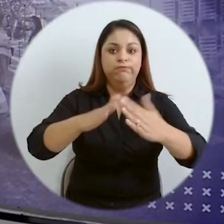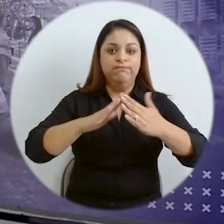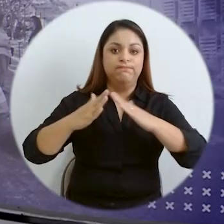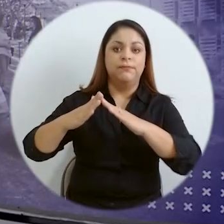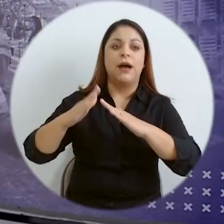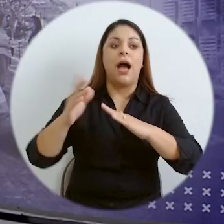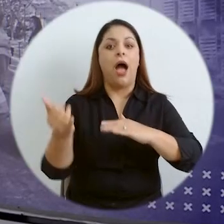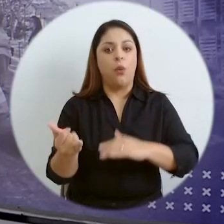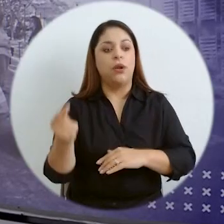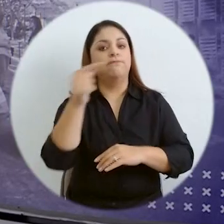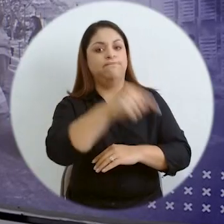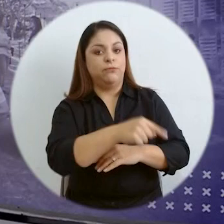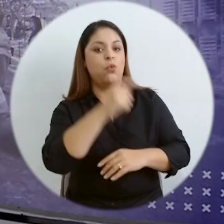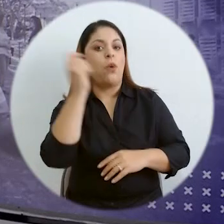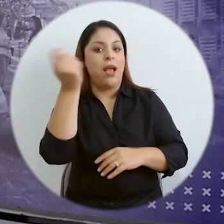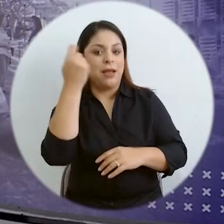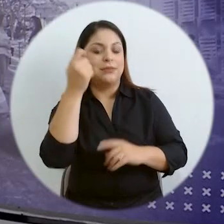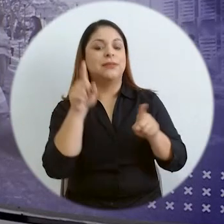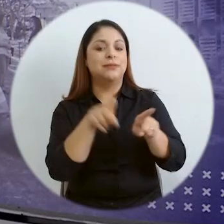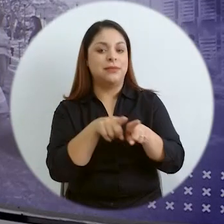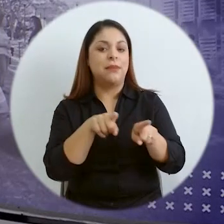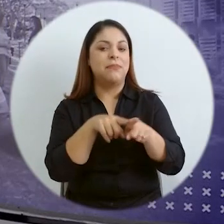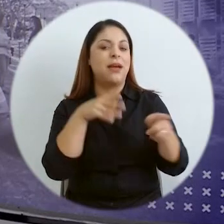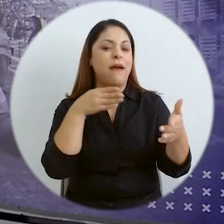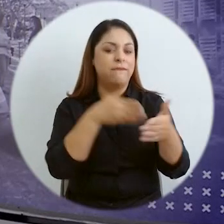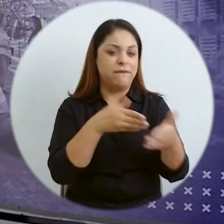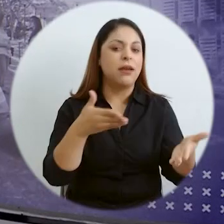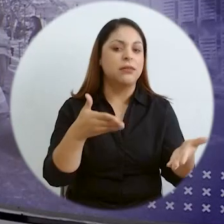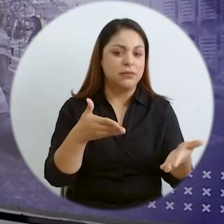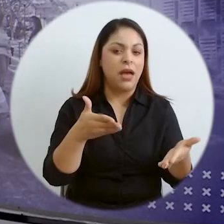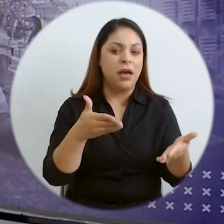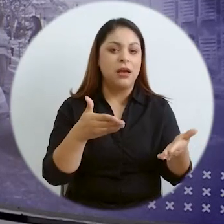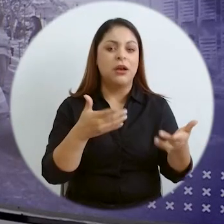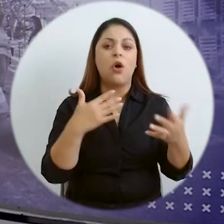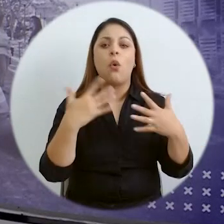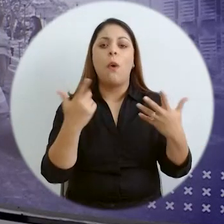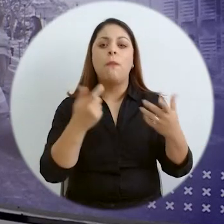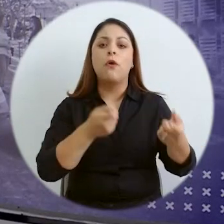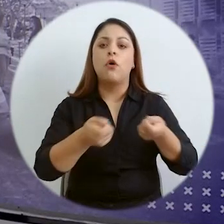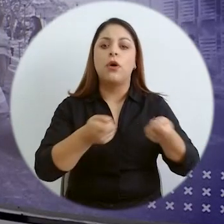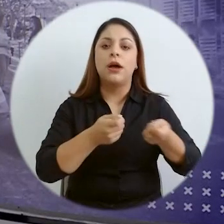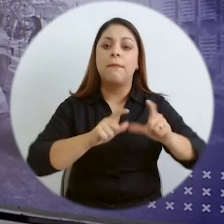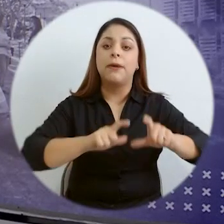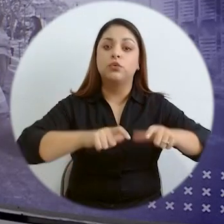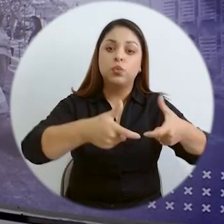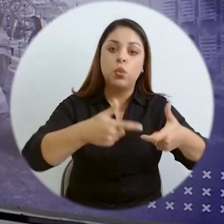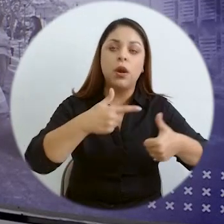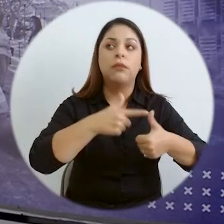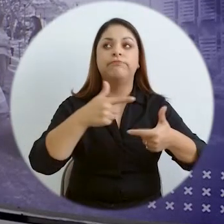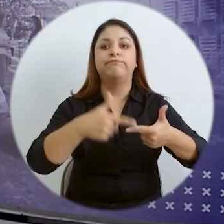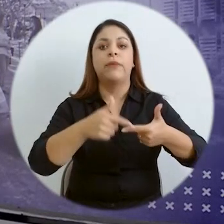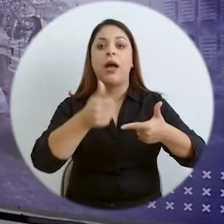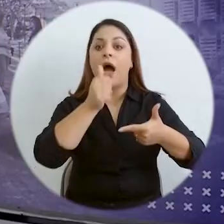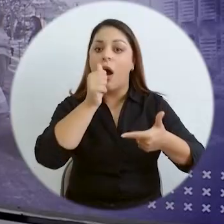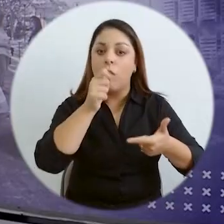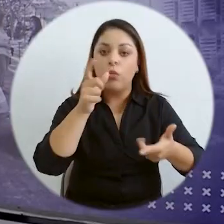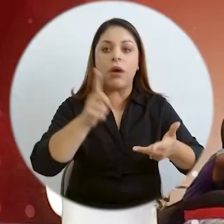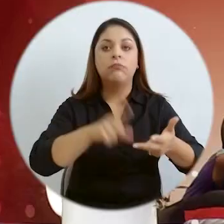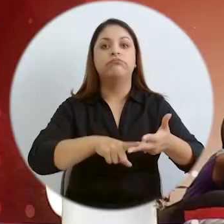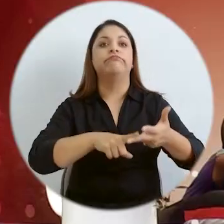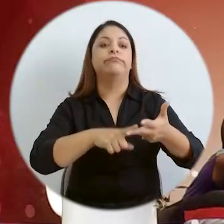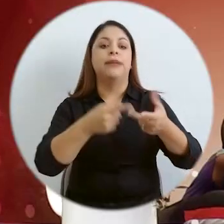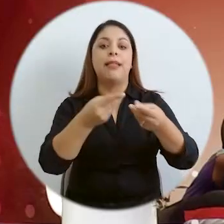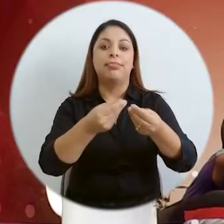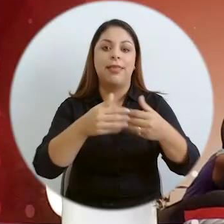de la región chorotega, que afectan desde el punto de vista de la gestión de los residuos sólidos, los recursos hídricos,